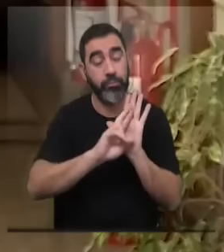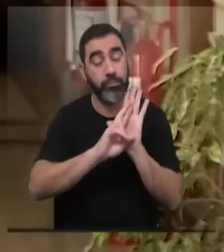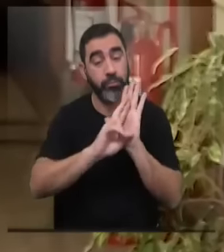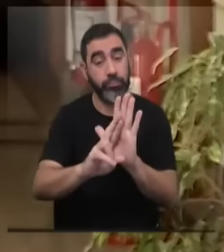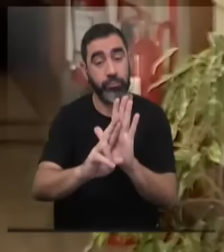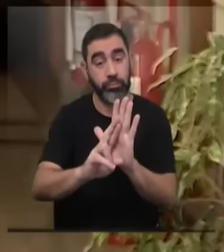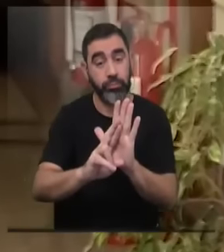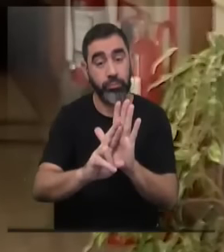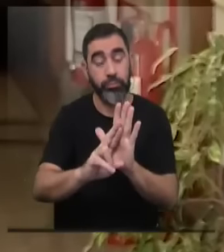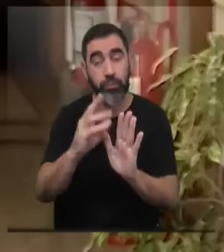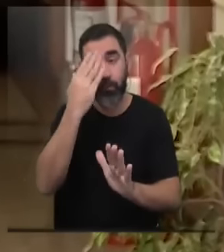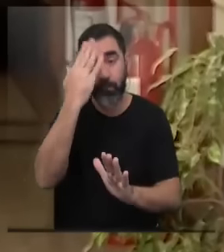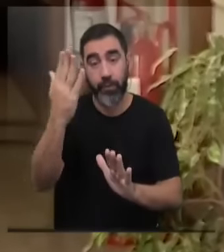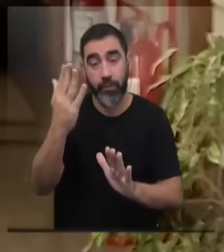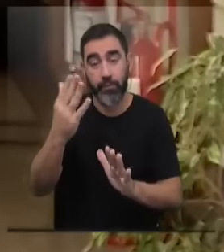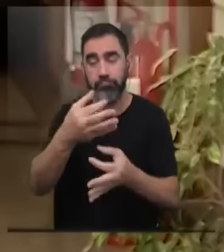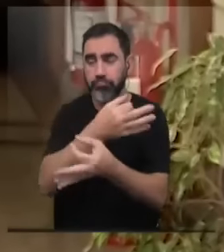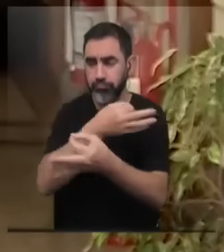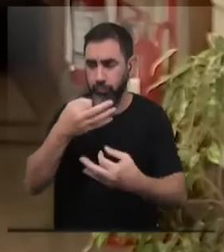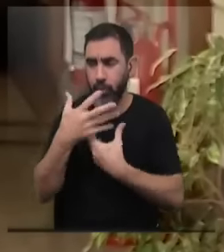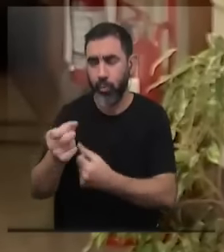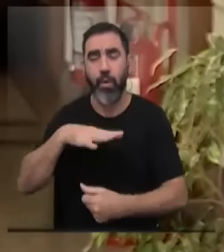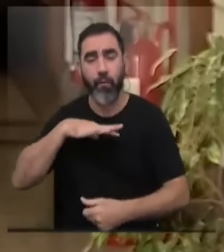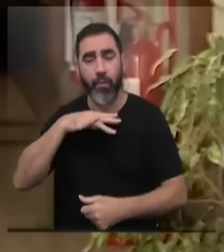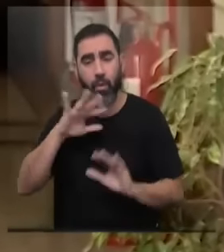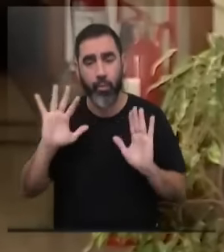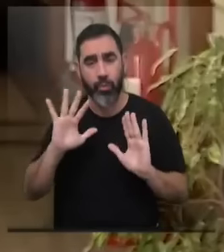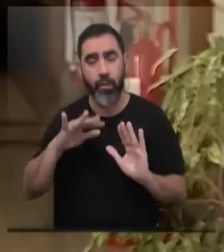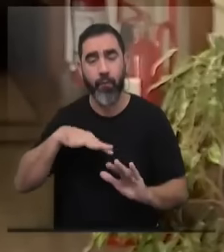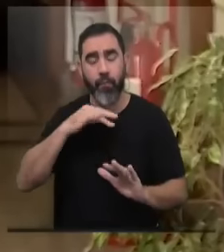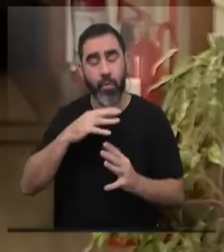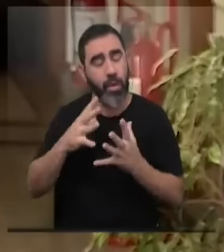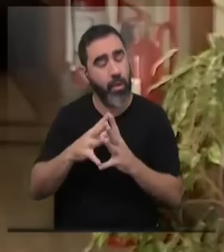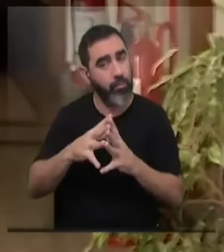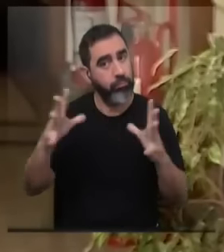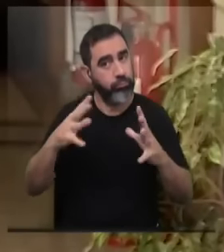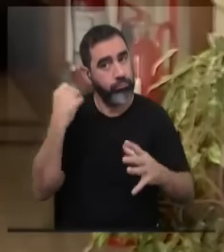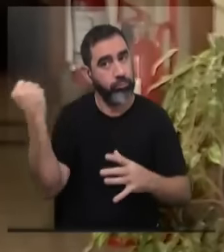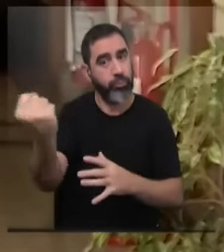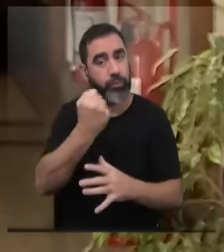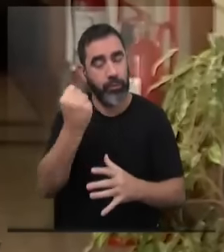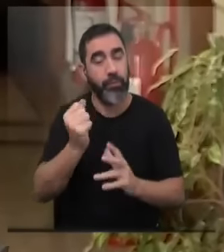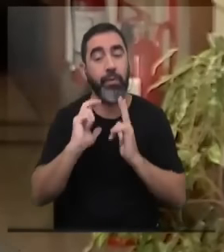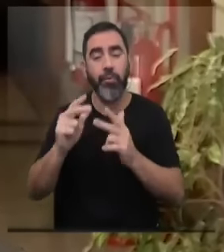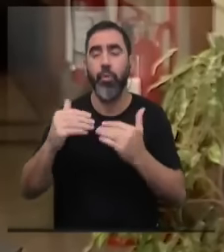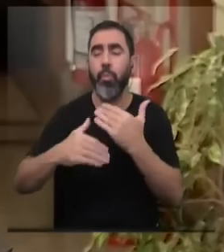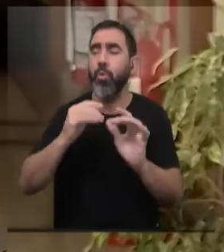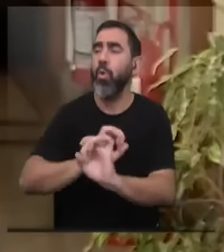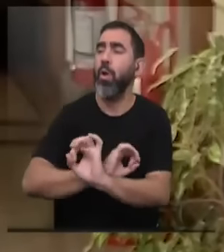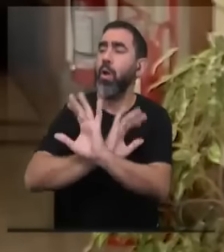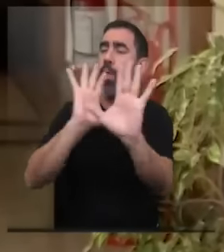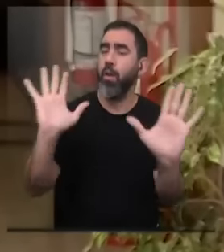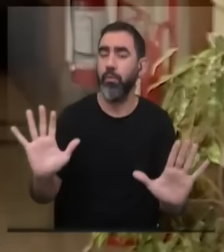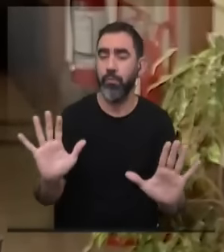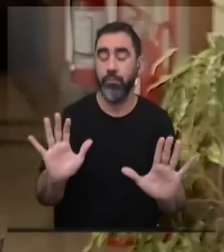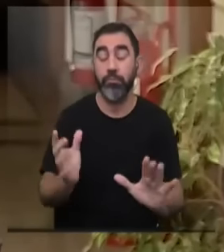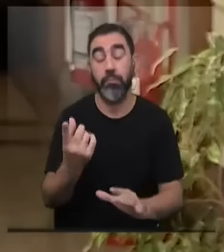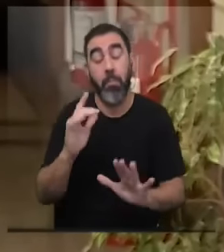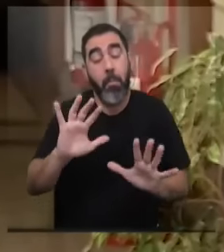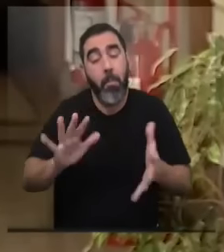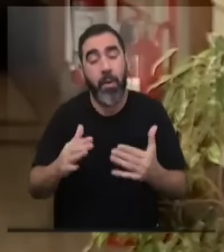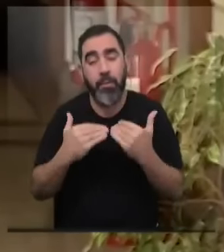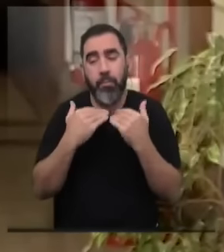sostienen la forma de frente amplio que han legitimado el fraude un fraude gigante escandaloso y que han dicho que es un proceso transparente entonces me parece que acá